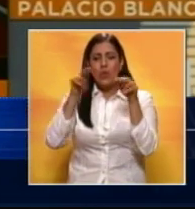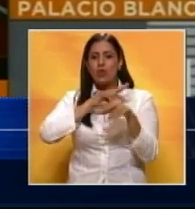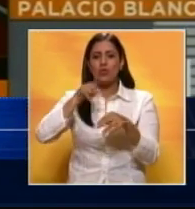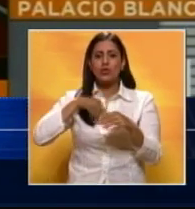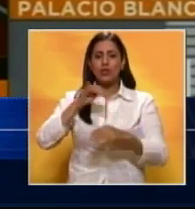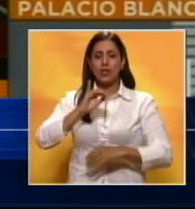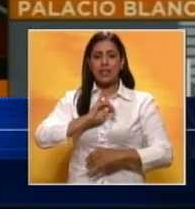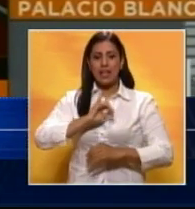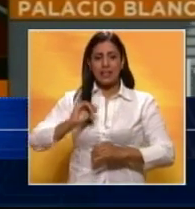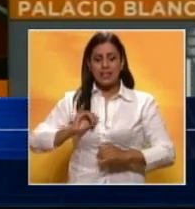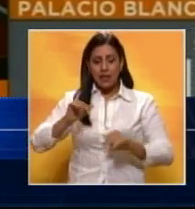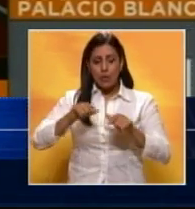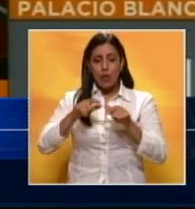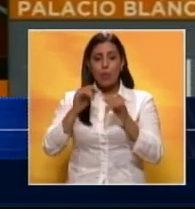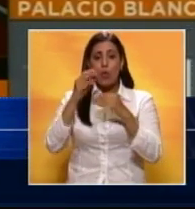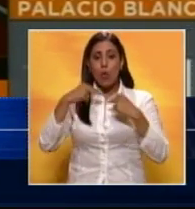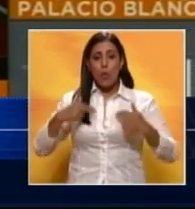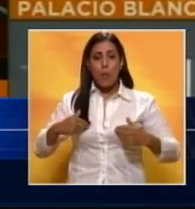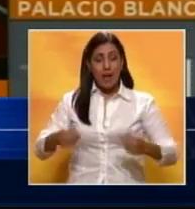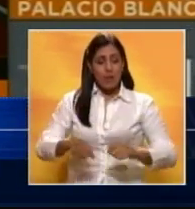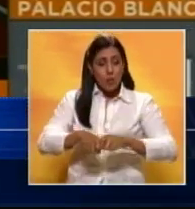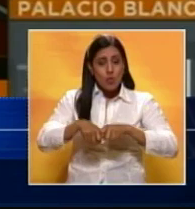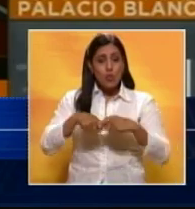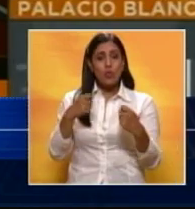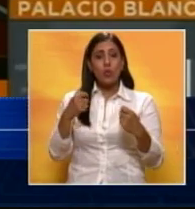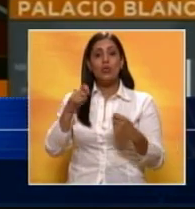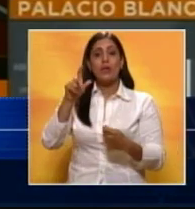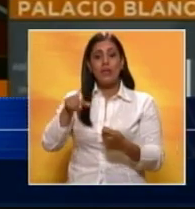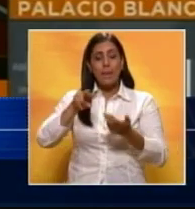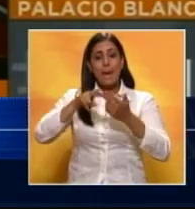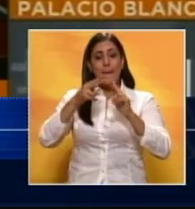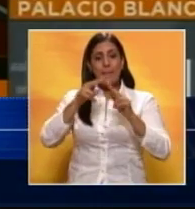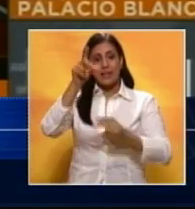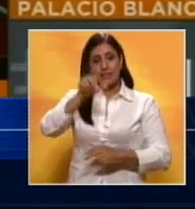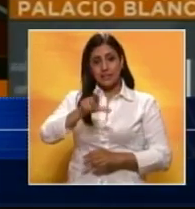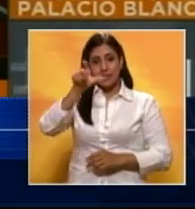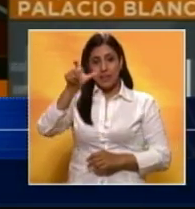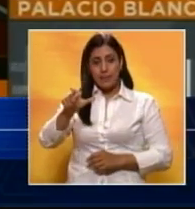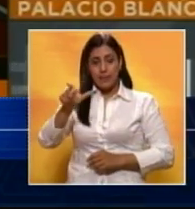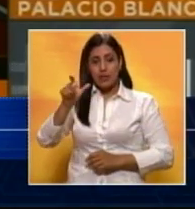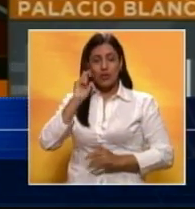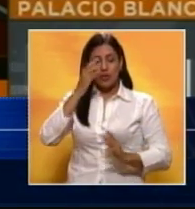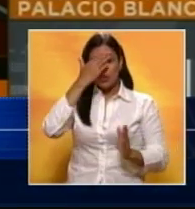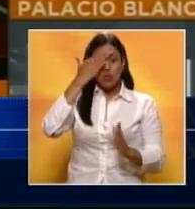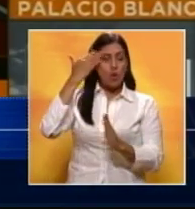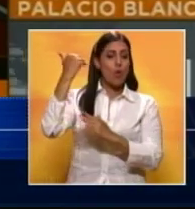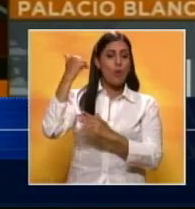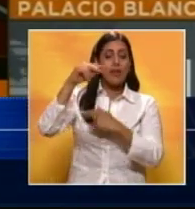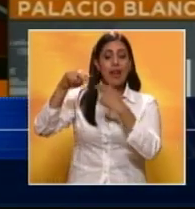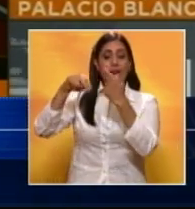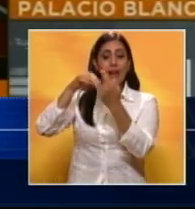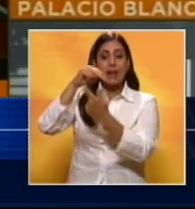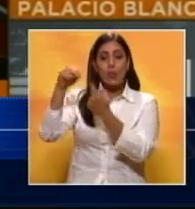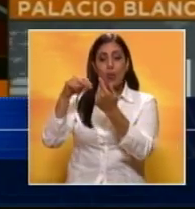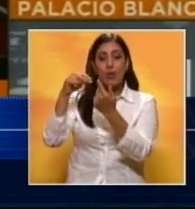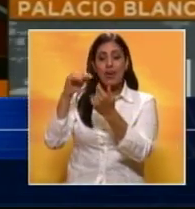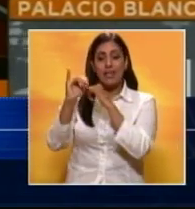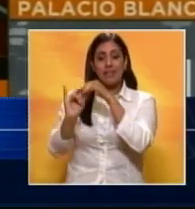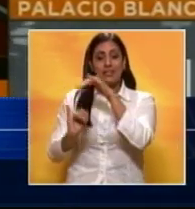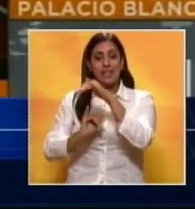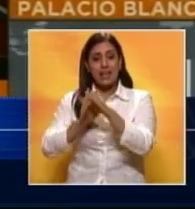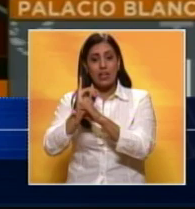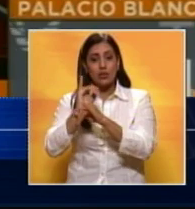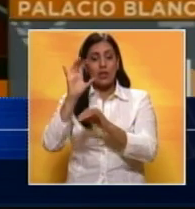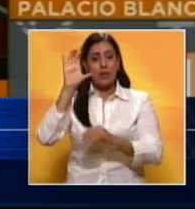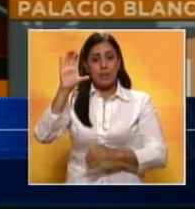nuestra dignidad humana, quebrantar la paz ciudadana y hollar la reputación internacional